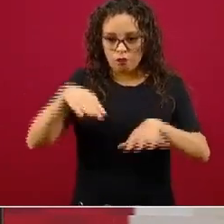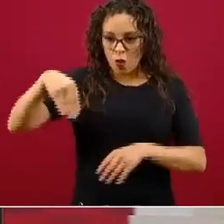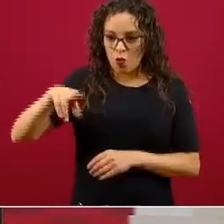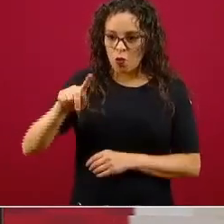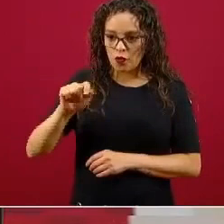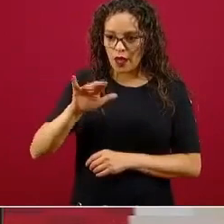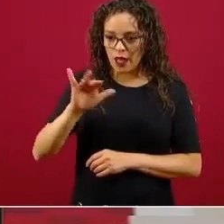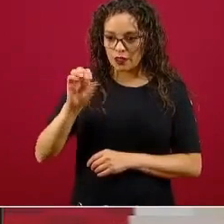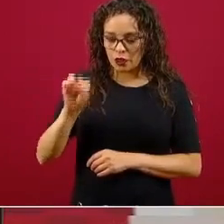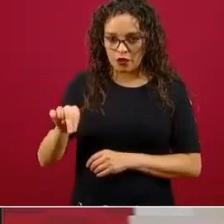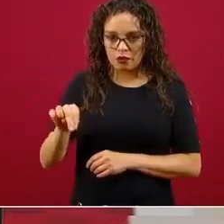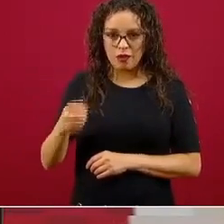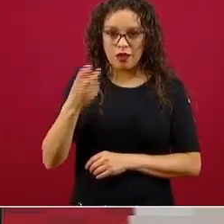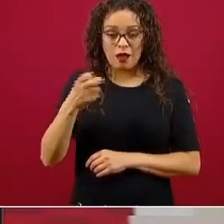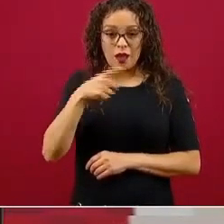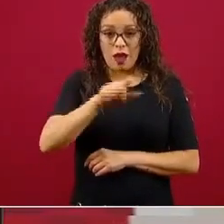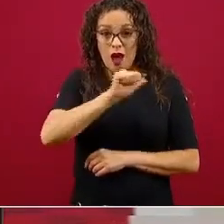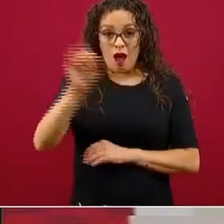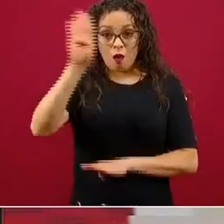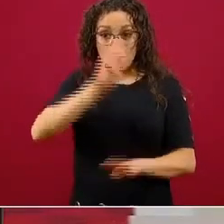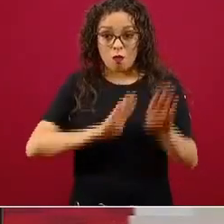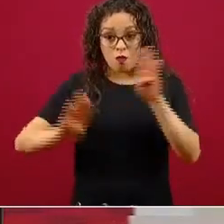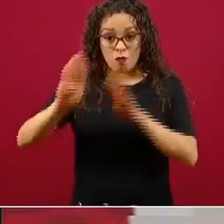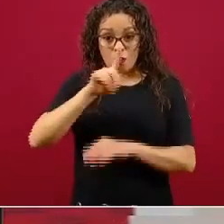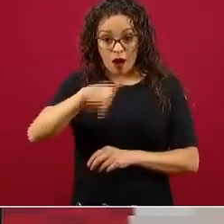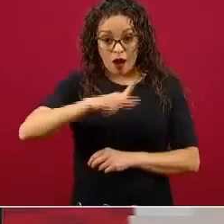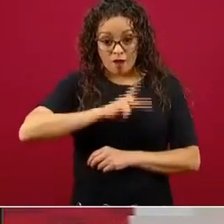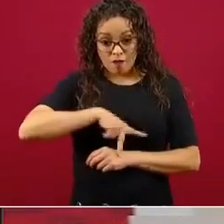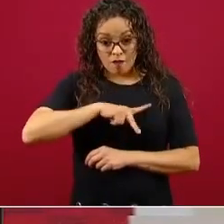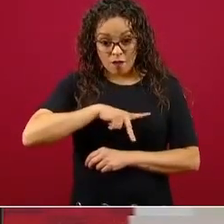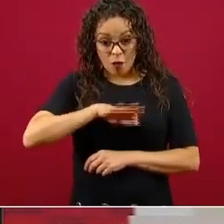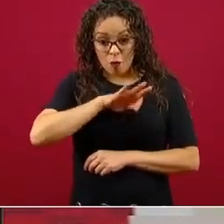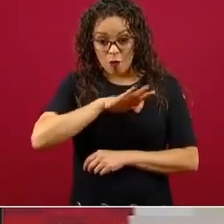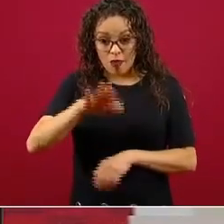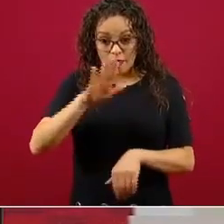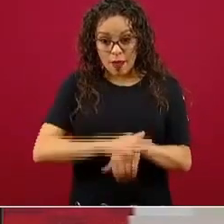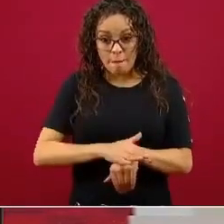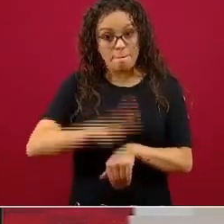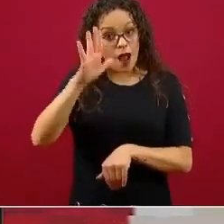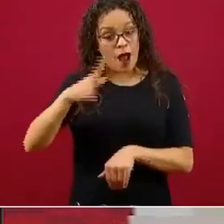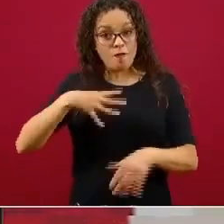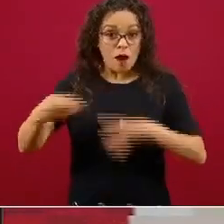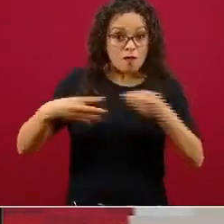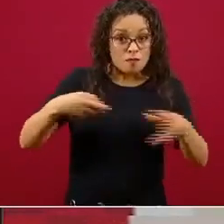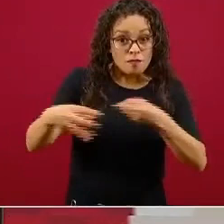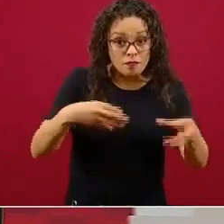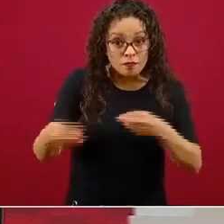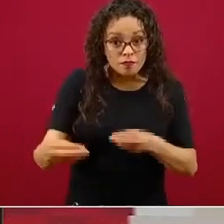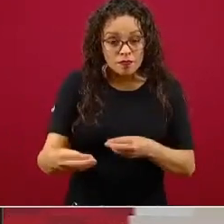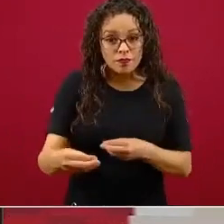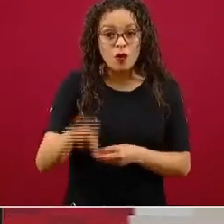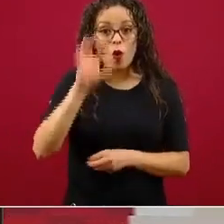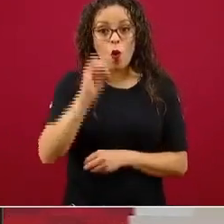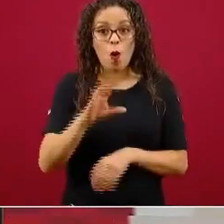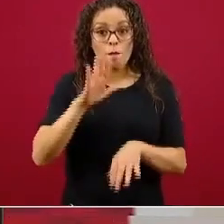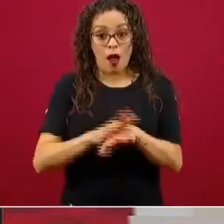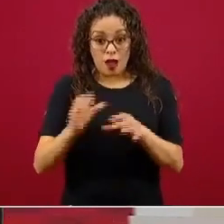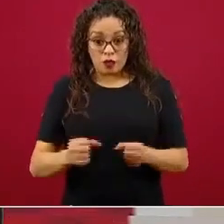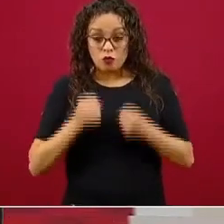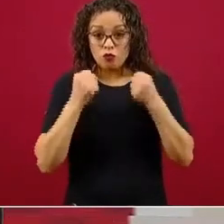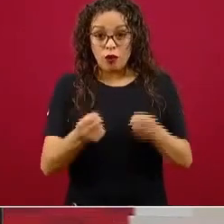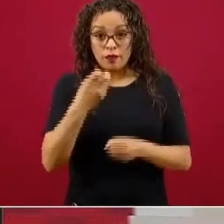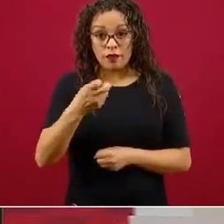biológico de hacer al virus más virulento o más transmisible, que son las dos